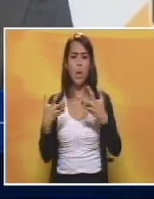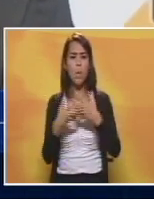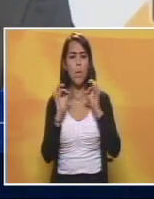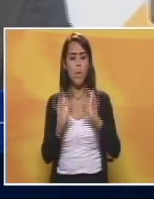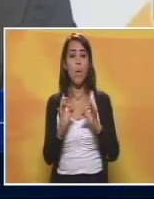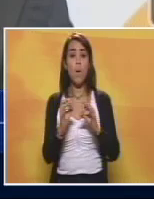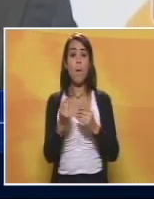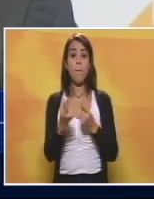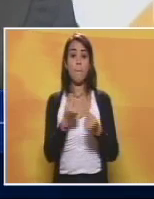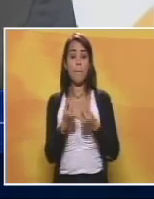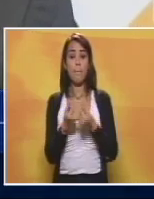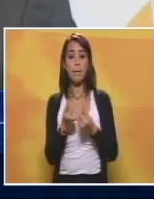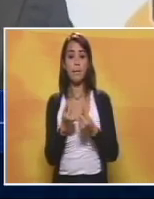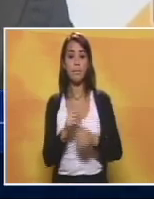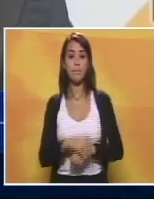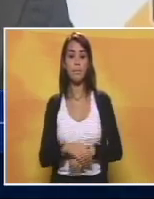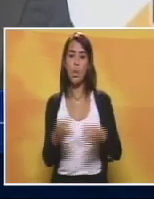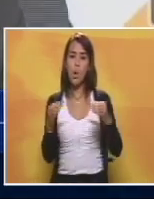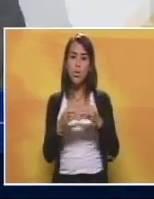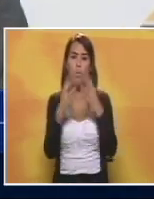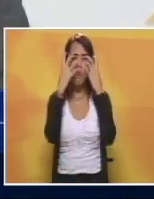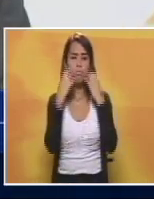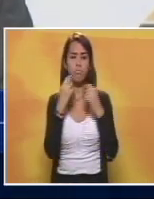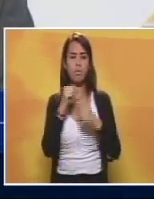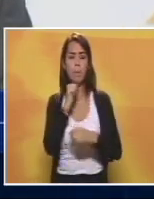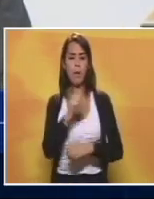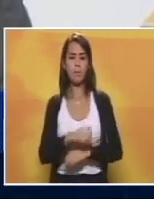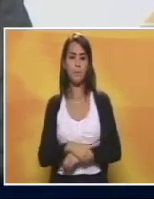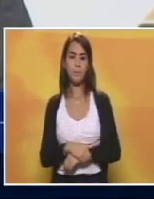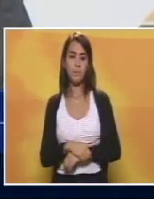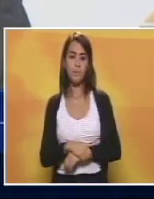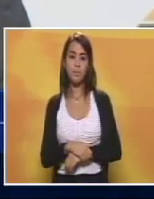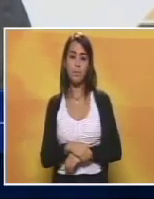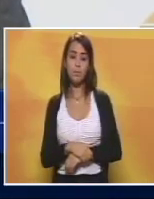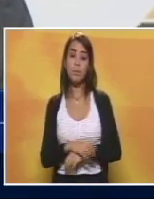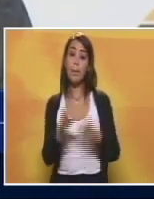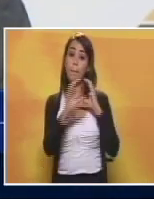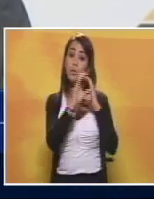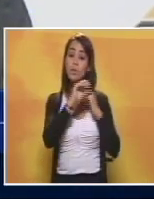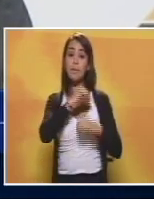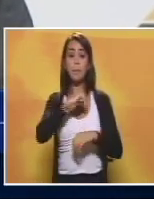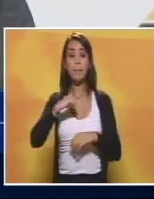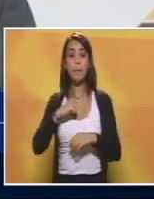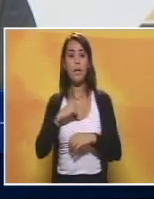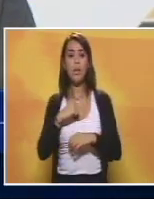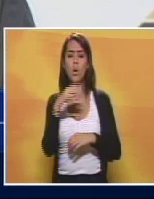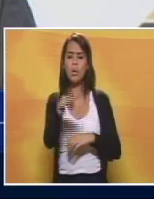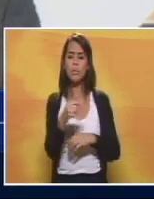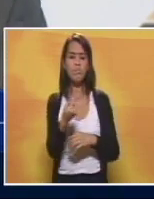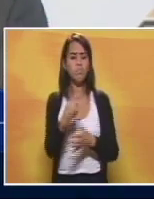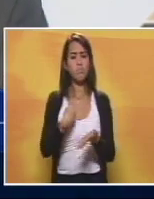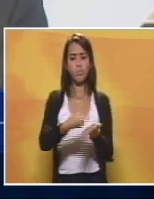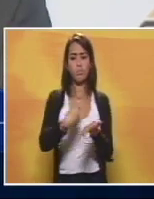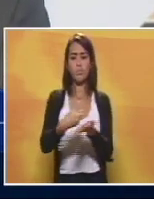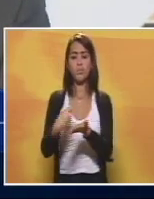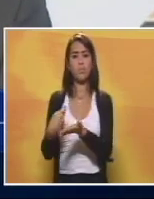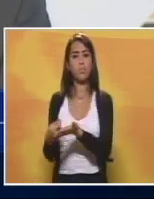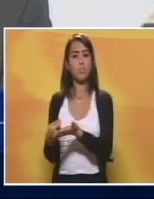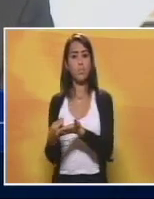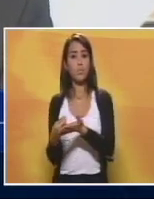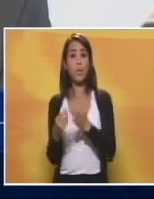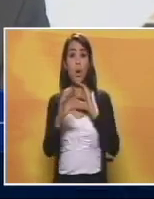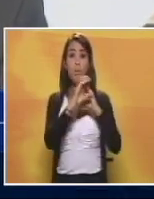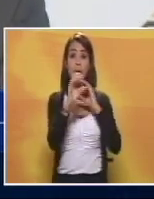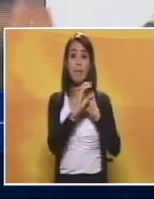económico contra las mafias criminales a sectores transportistas privados los están comprando para desactivar las